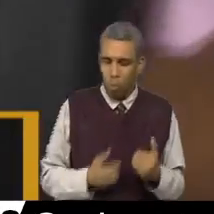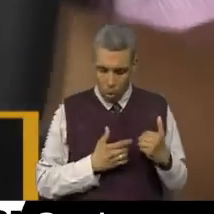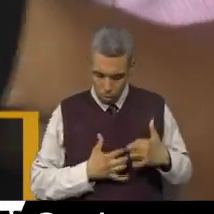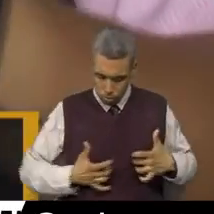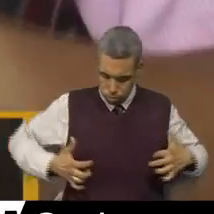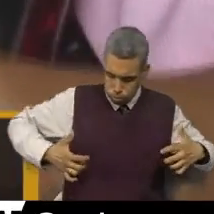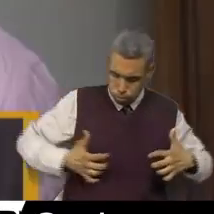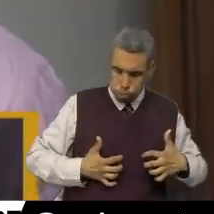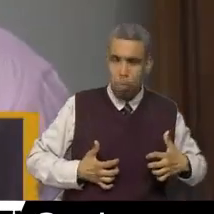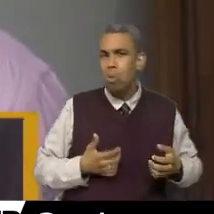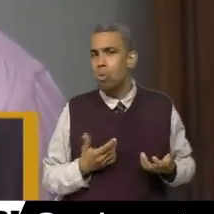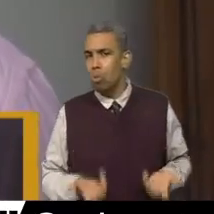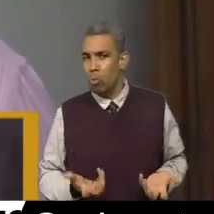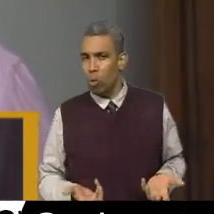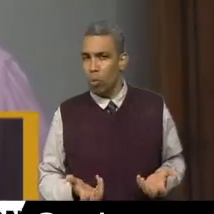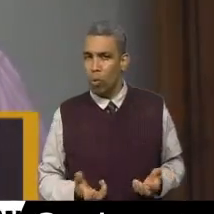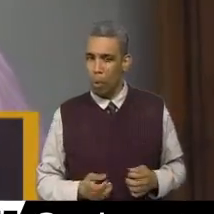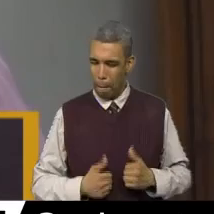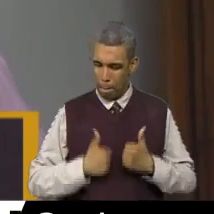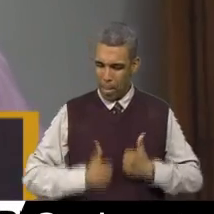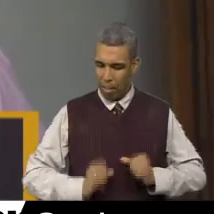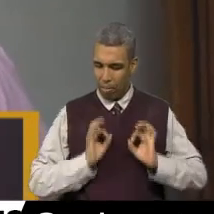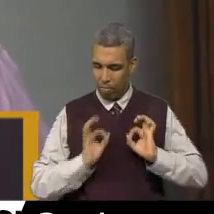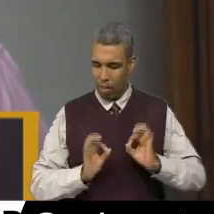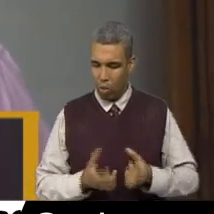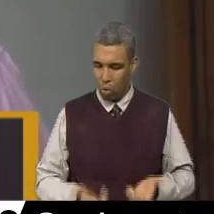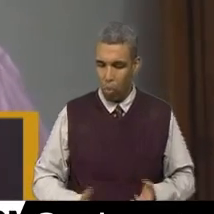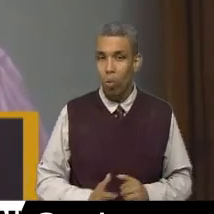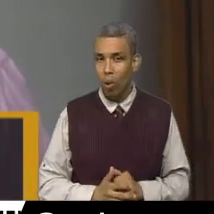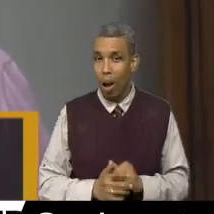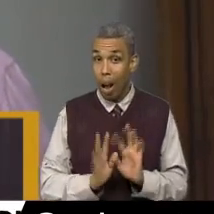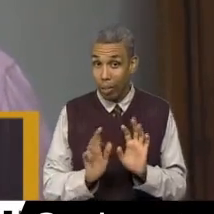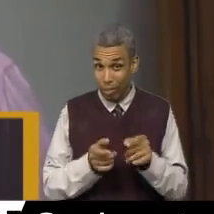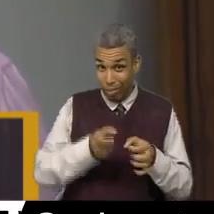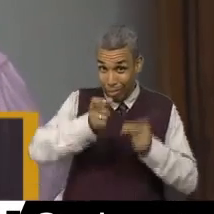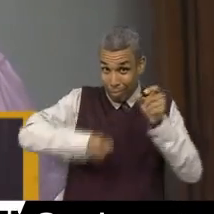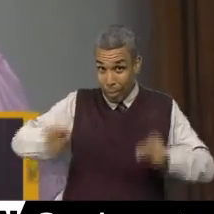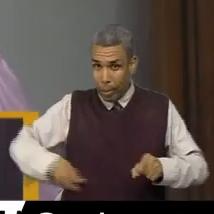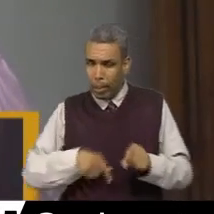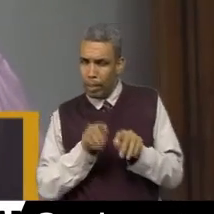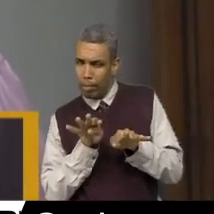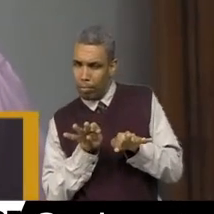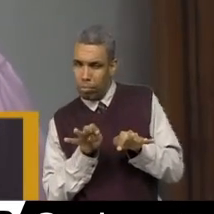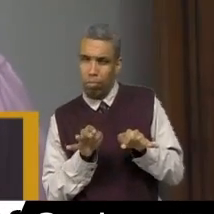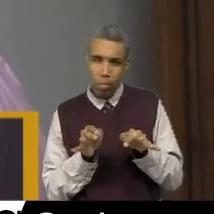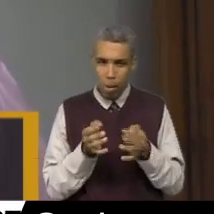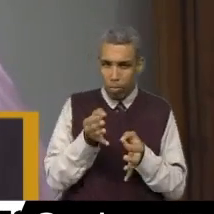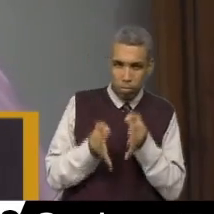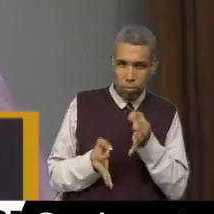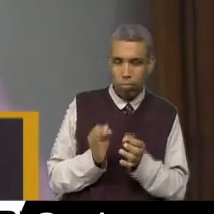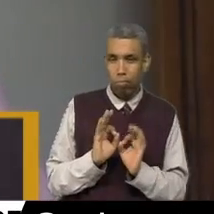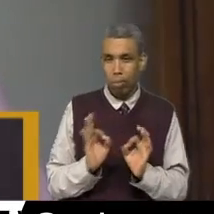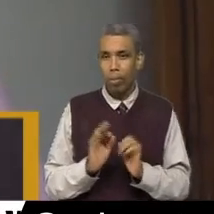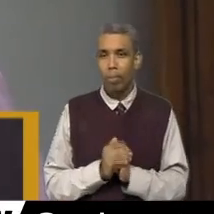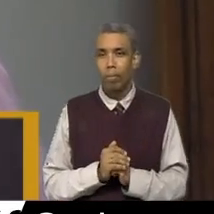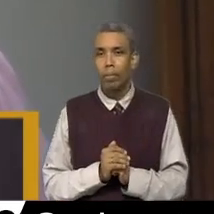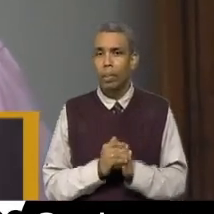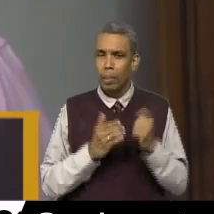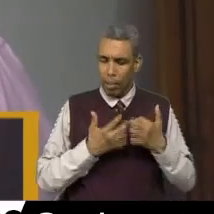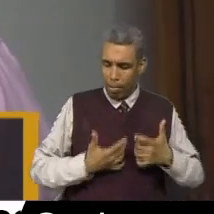poder elegir el mejor. Este taller es reforzar cada uno de los cuatro aires que se presentan en este